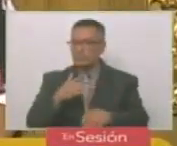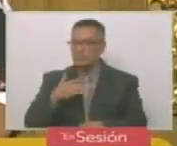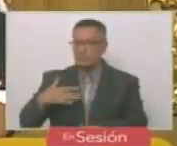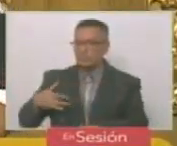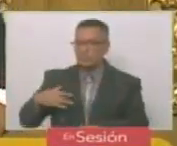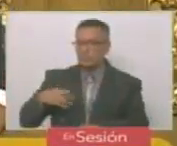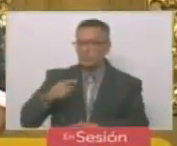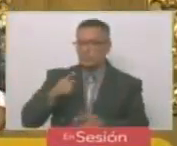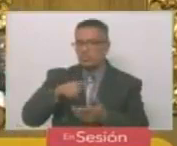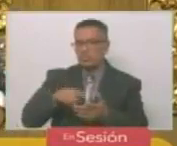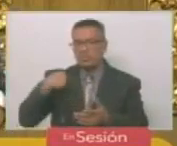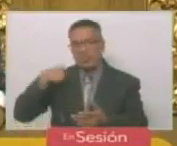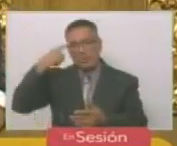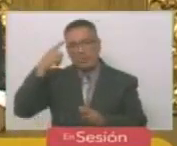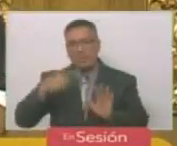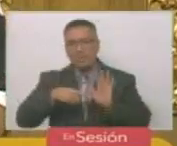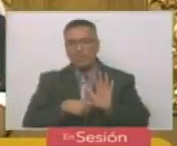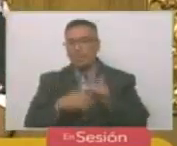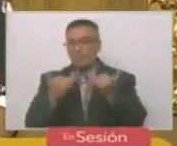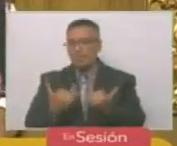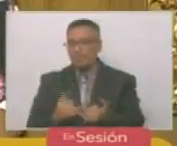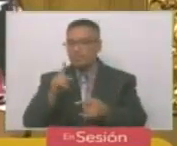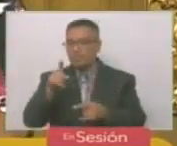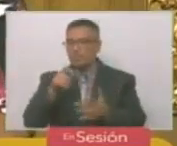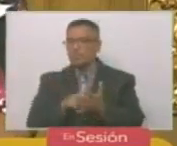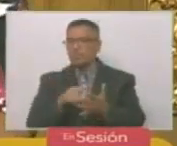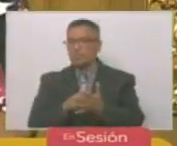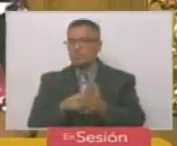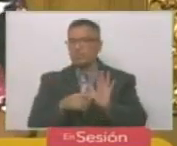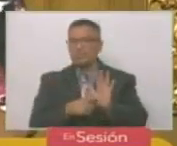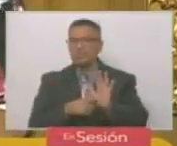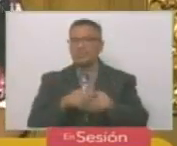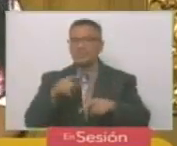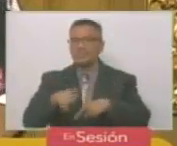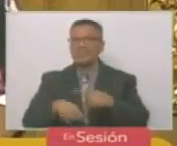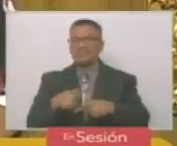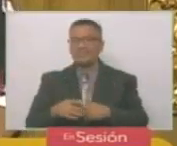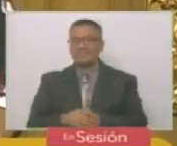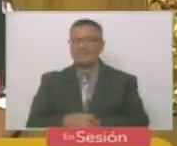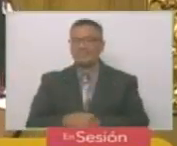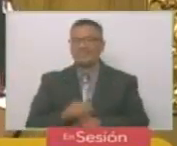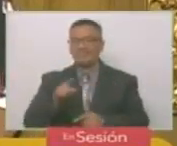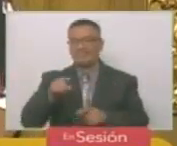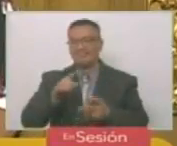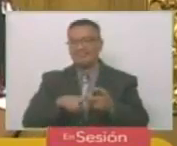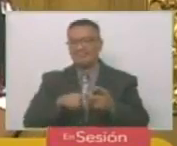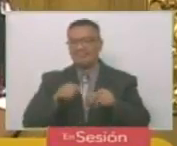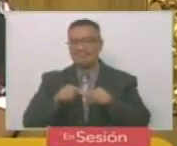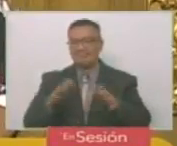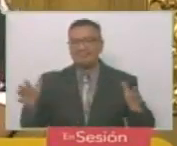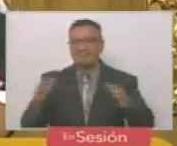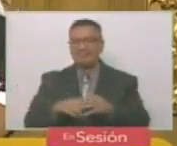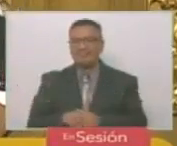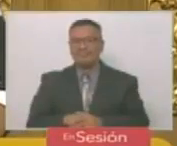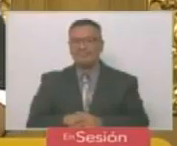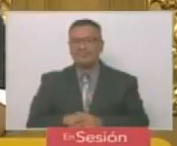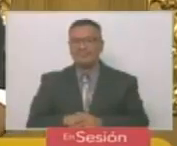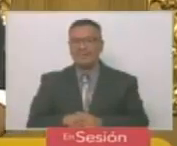que pese a mostrar ya una inflexión en su patrón. Deja huellas grotescas